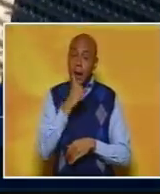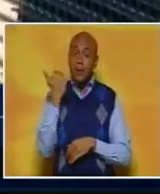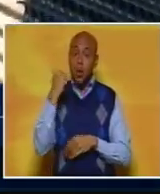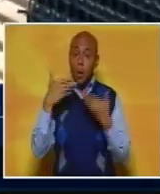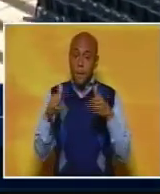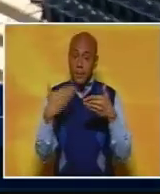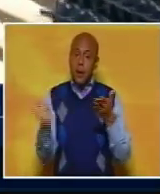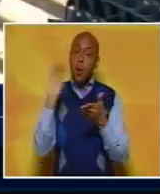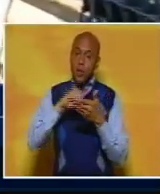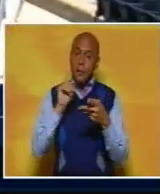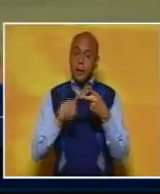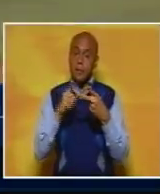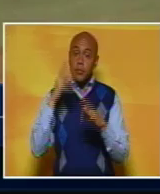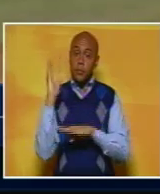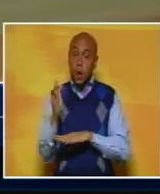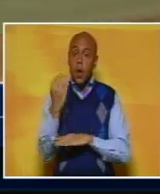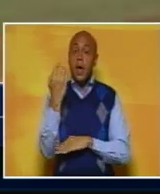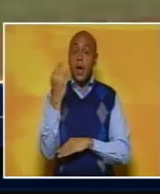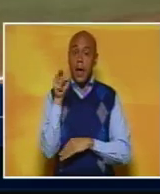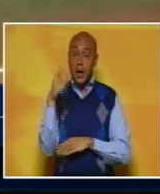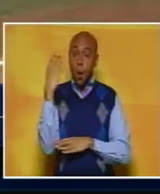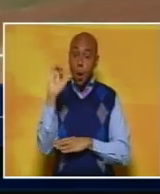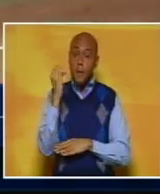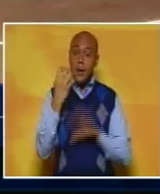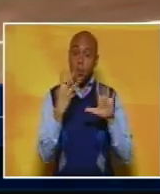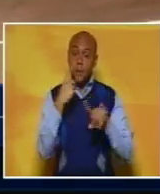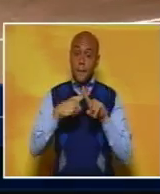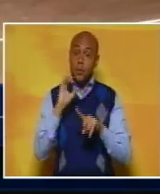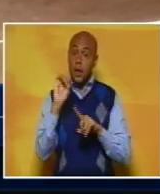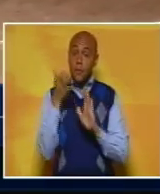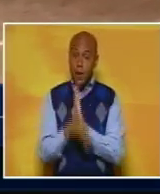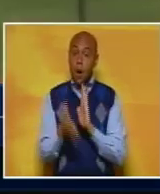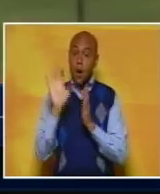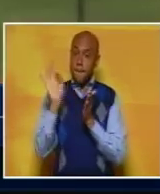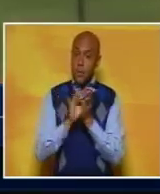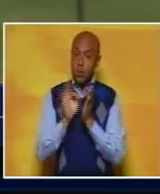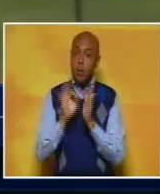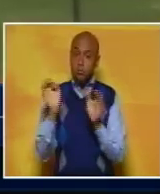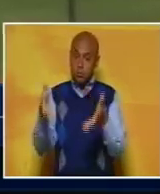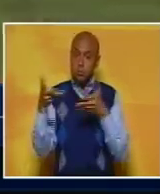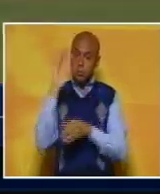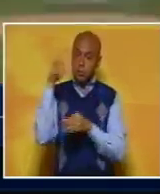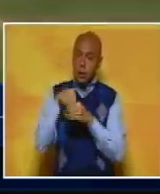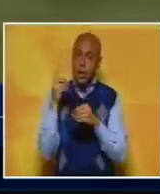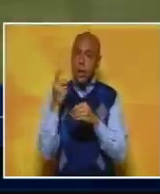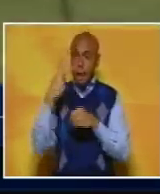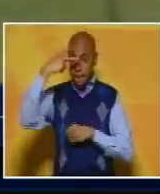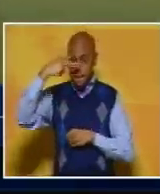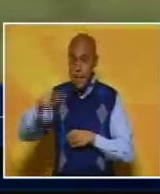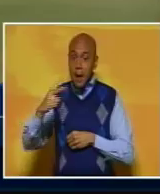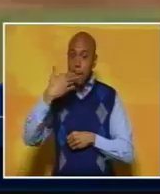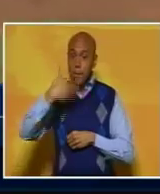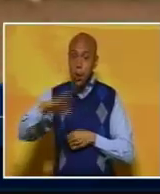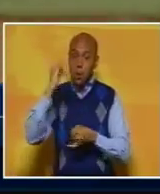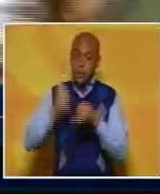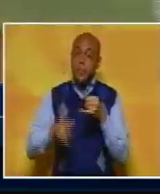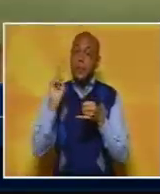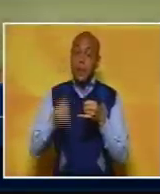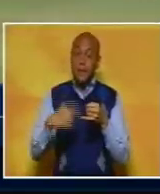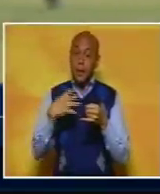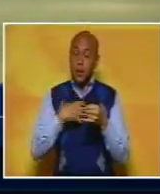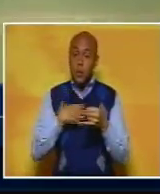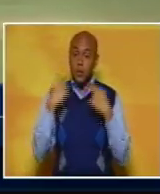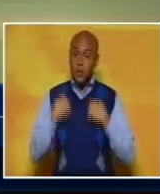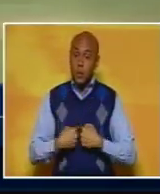nuevamente a Colombia con pizarra de 9-0 y de esta manera conseguir el pase al Mundial de México a finales de año y la medalla de bronce en el premundial